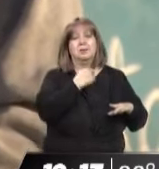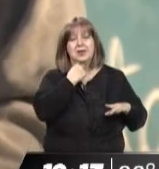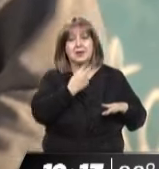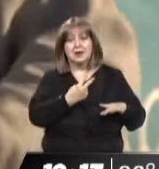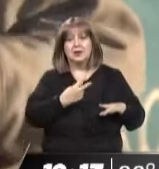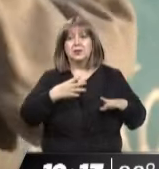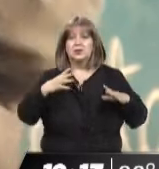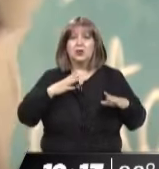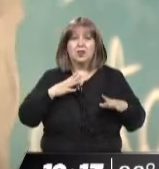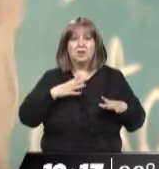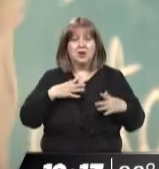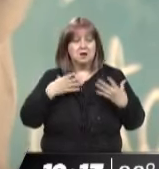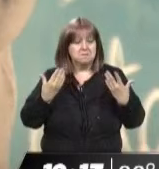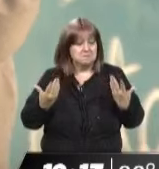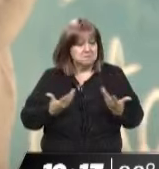hoy